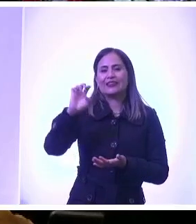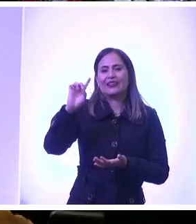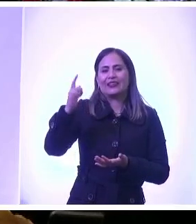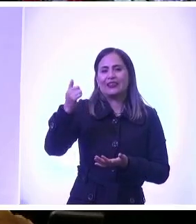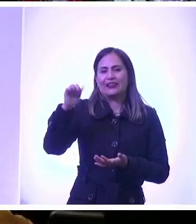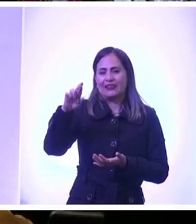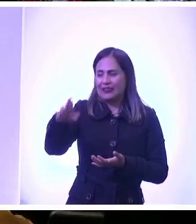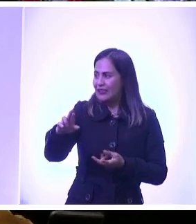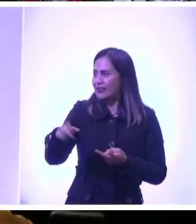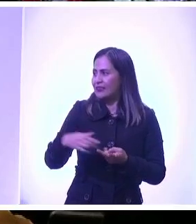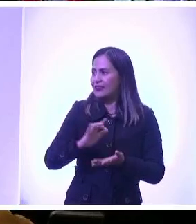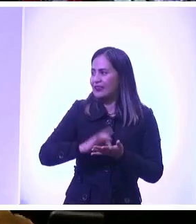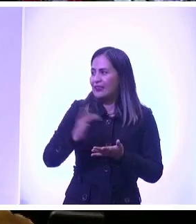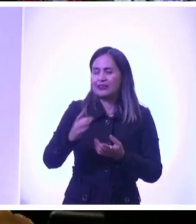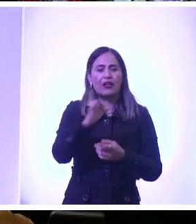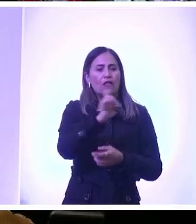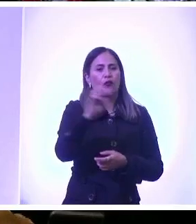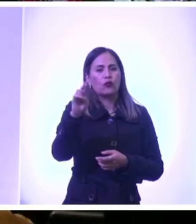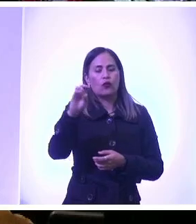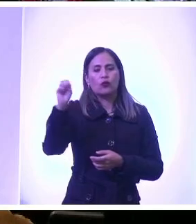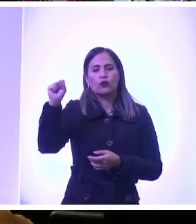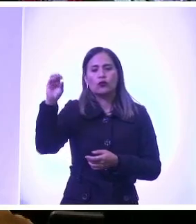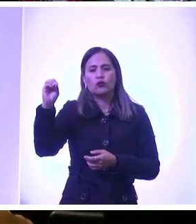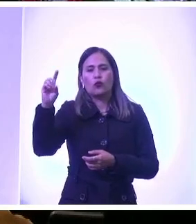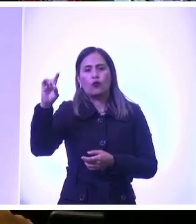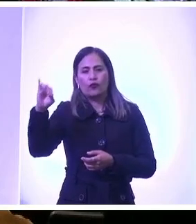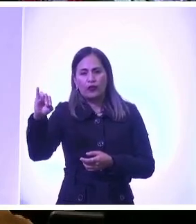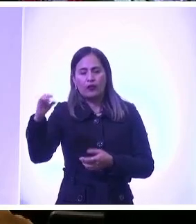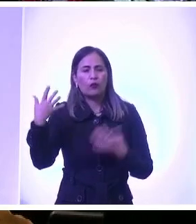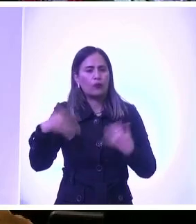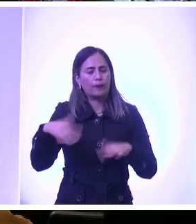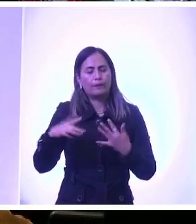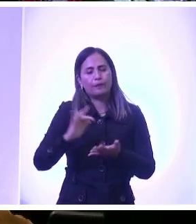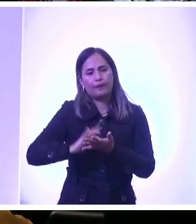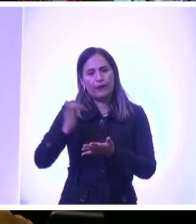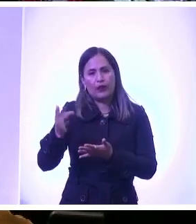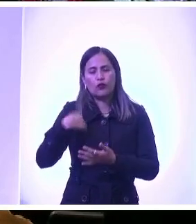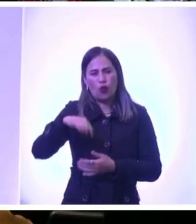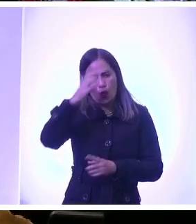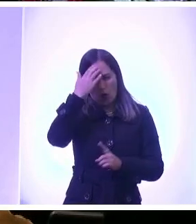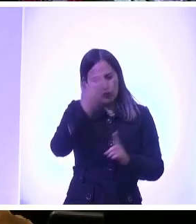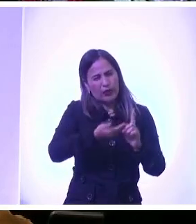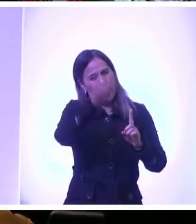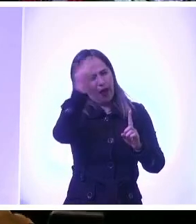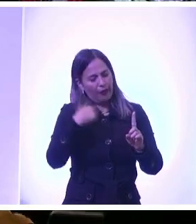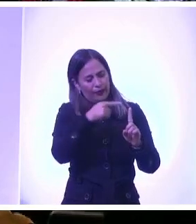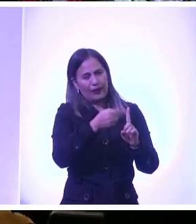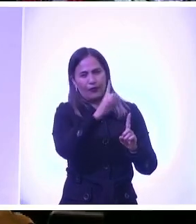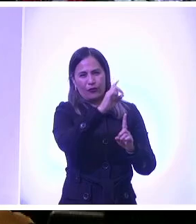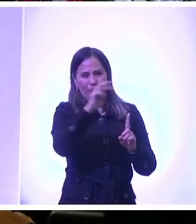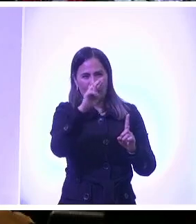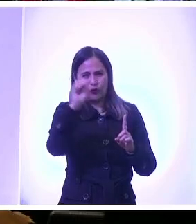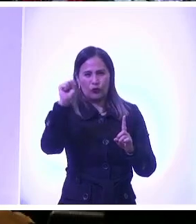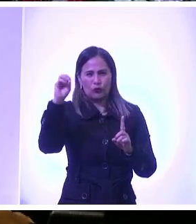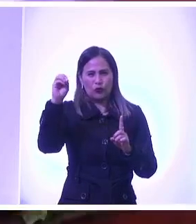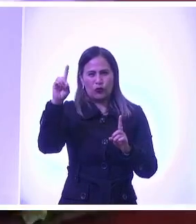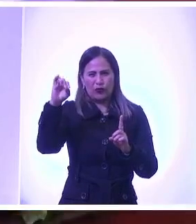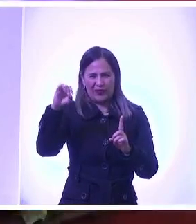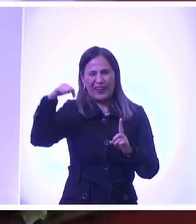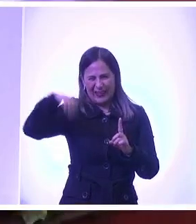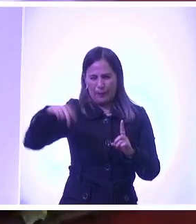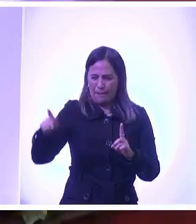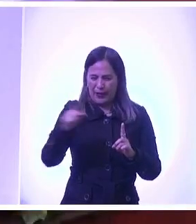casa un saludo al doctor Sodi de verdad yo les voy a platicar que conocí al doctor Sodi en estos ejercicios